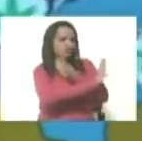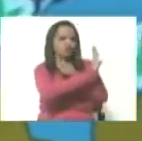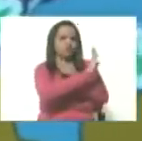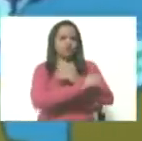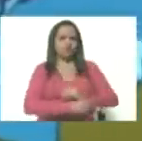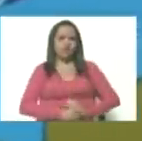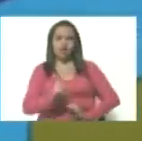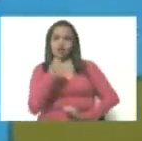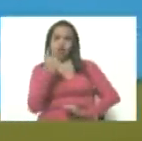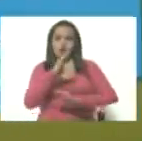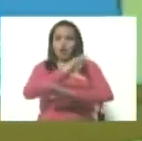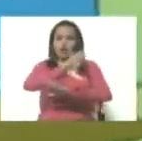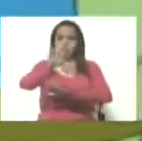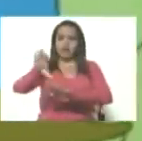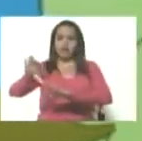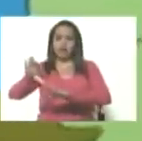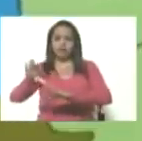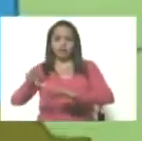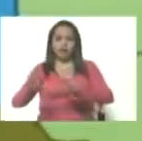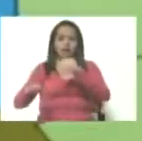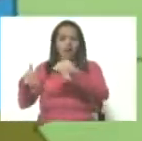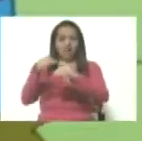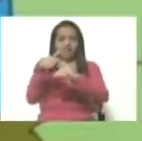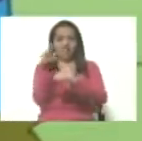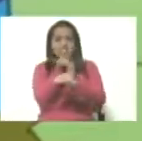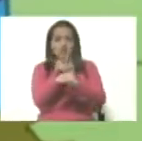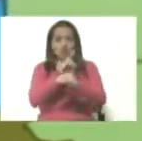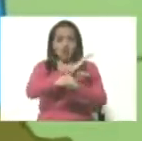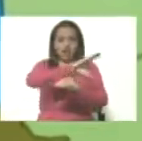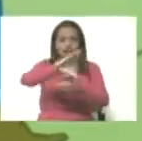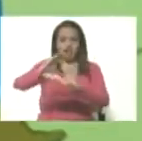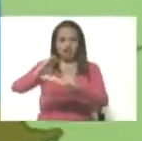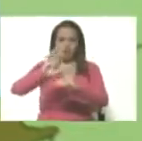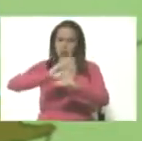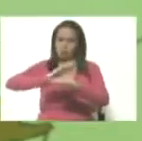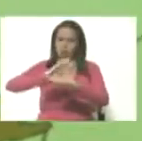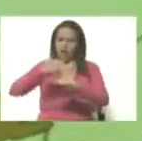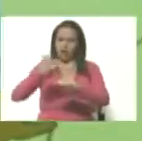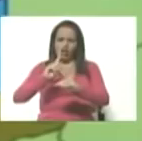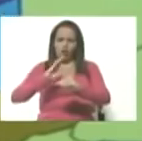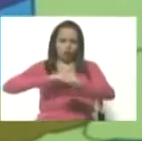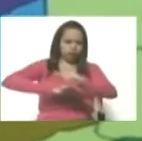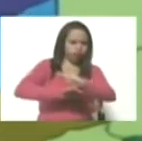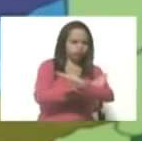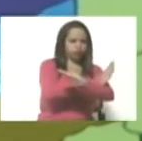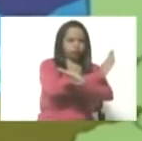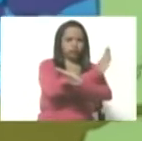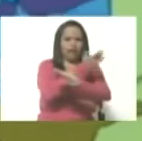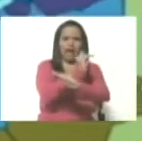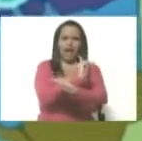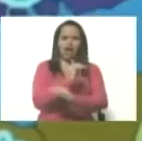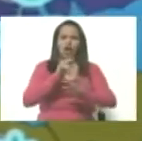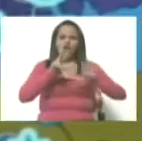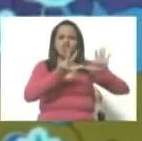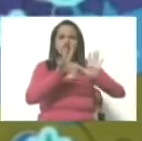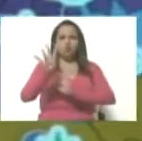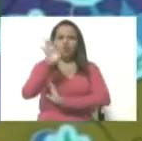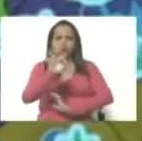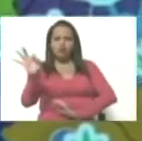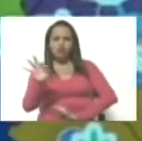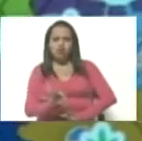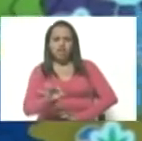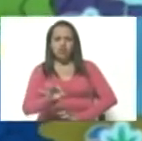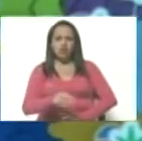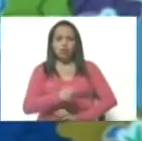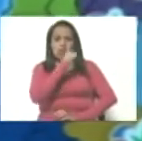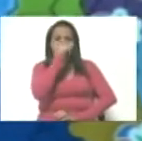Solo en el Caribe. ¿Por qué no hacen operaciones en el Pacífico? Que sale el 84% de la cocaína directa